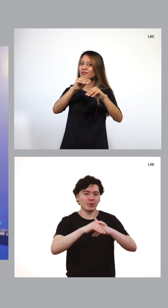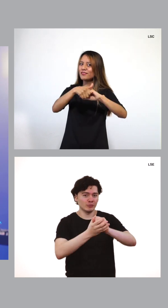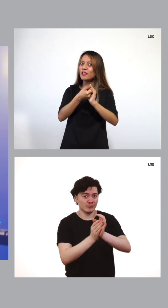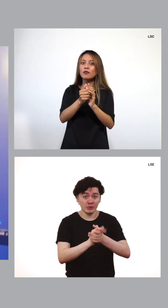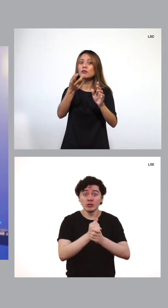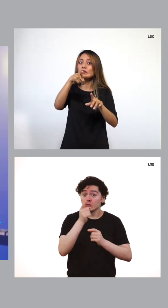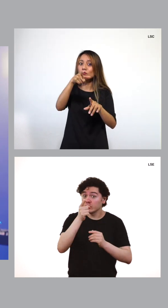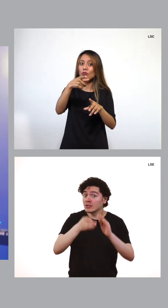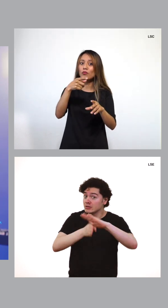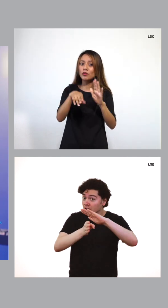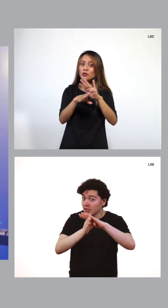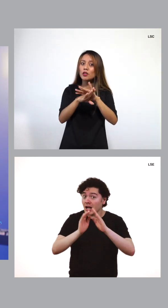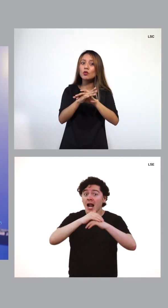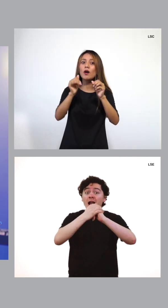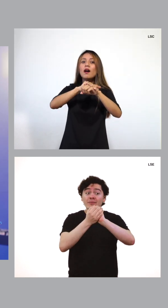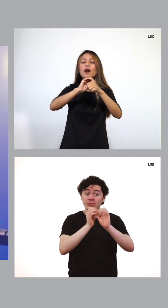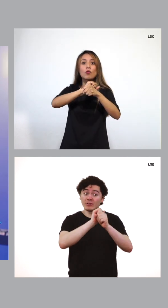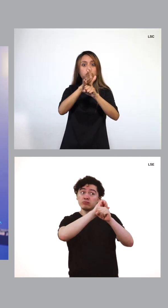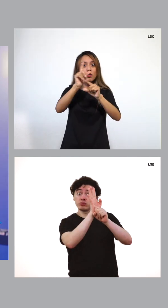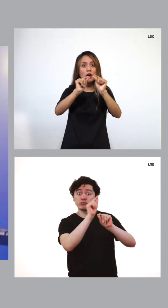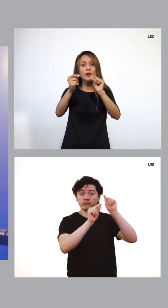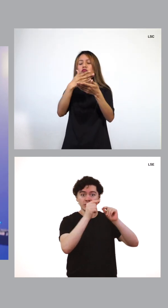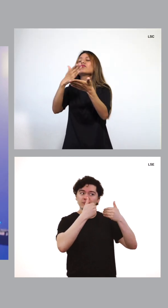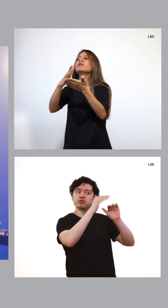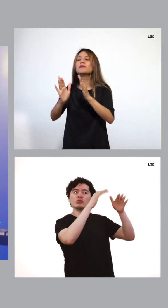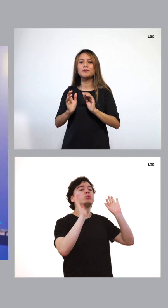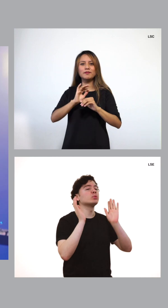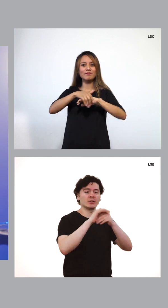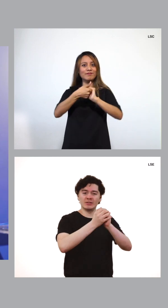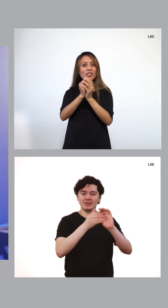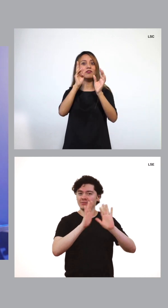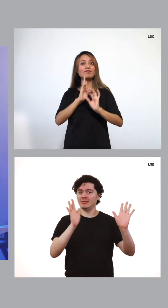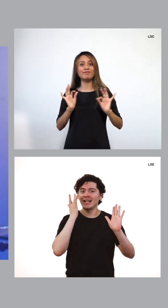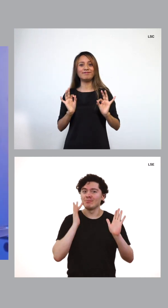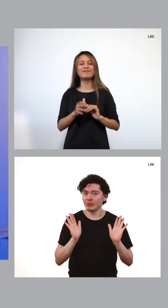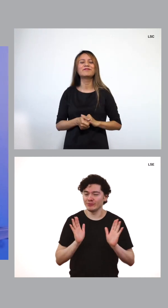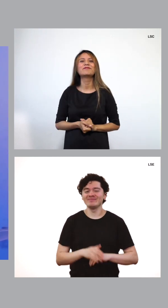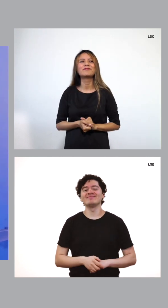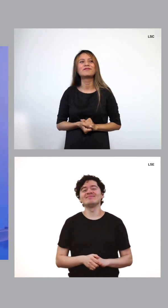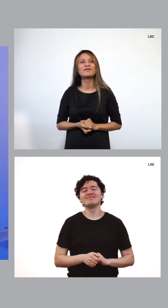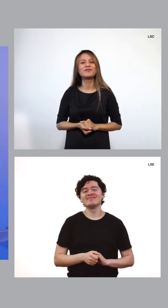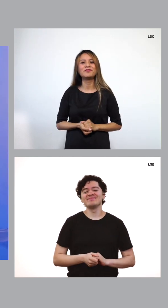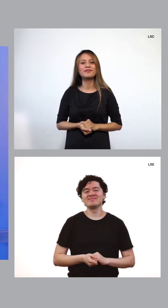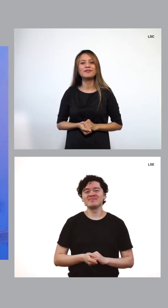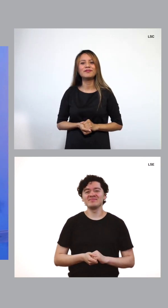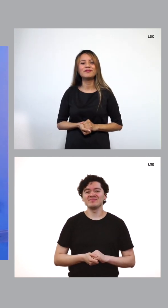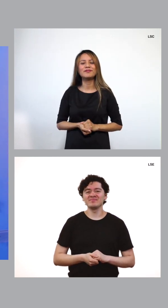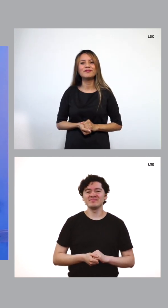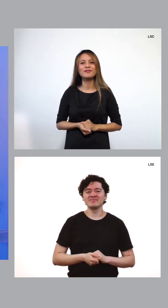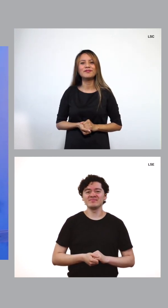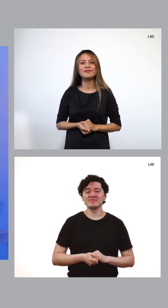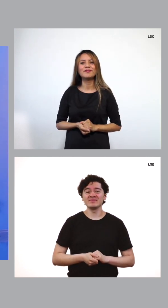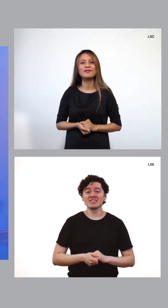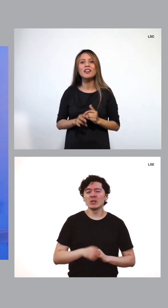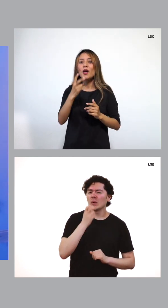de mí, pero es cierto, lávate las manos. Coronavirus, fuera, fuera. Segundo punto, segunda cosa que sucedió solamente una vez en la historia, pero que